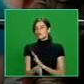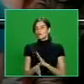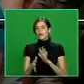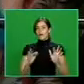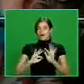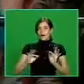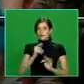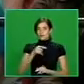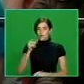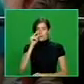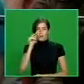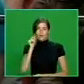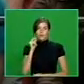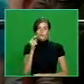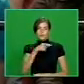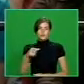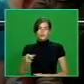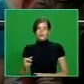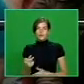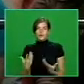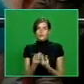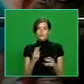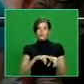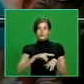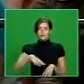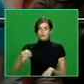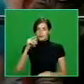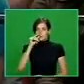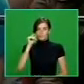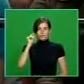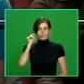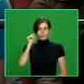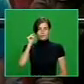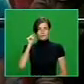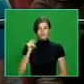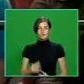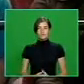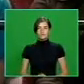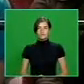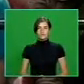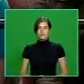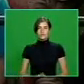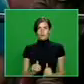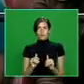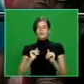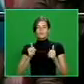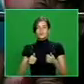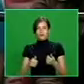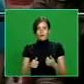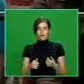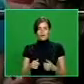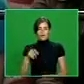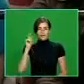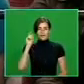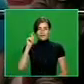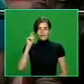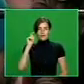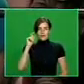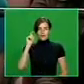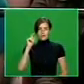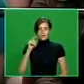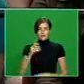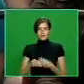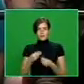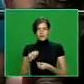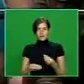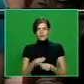actores con dramaturgos con nuestros niños y nuestras niñas para comenzar esa formación que se va